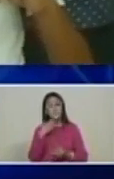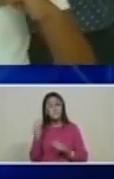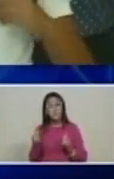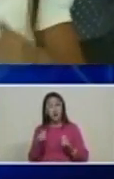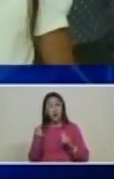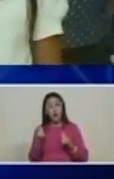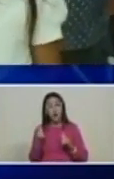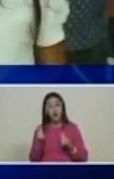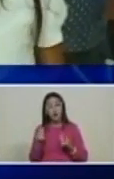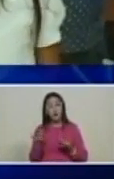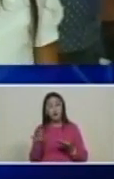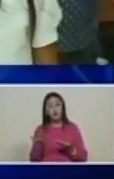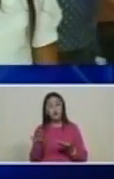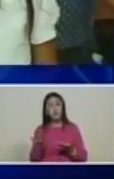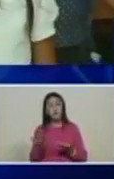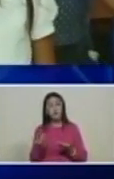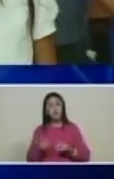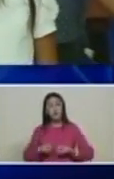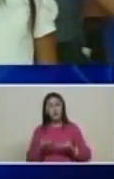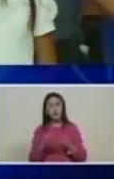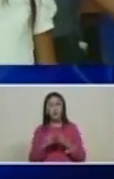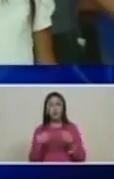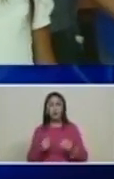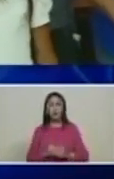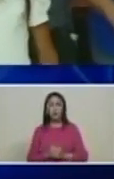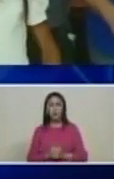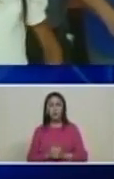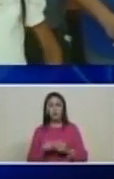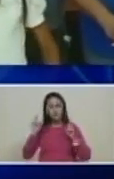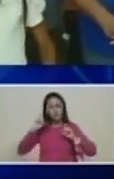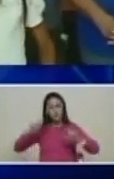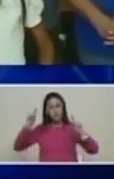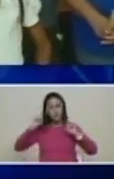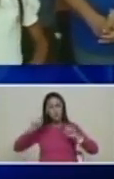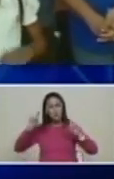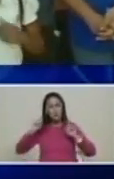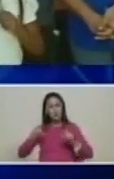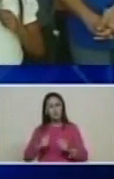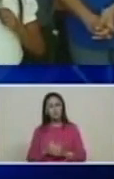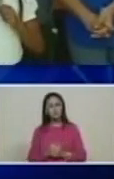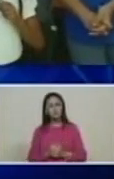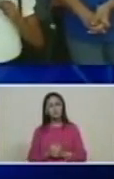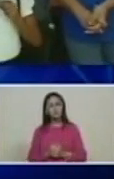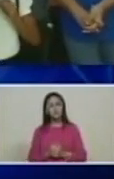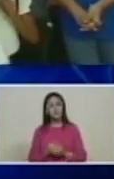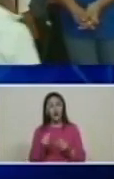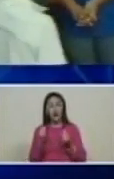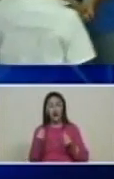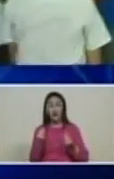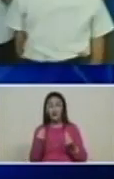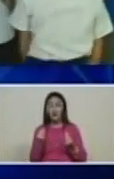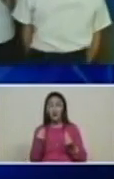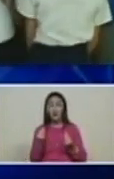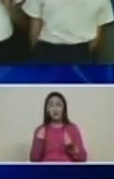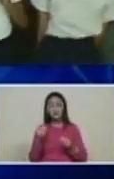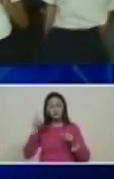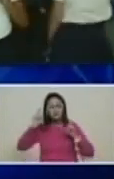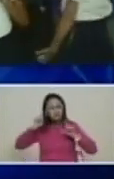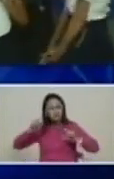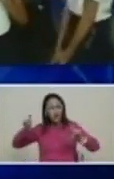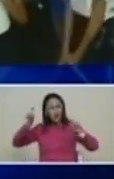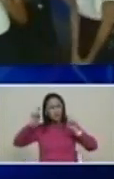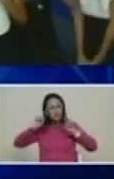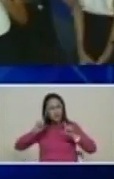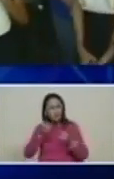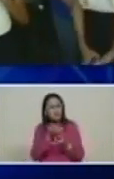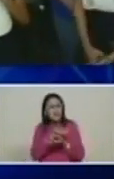calidad de lo que se da, de lo que se instruye, del conocimiento y la calidad pedagógica, una